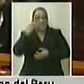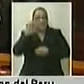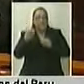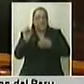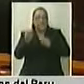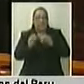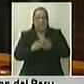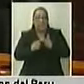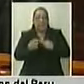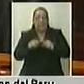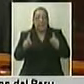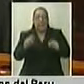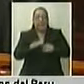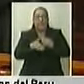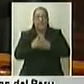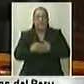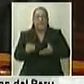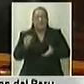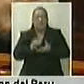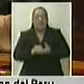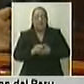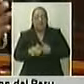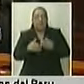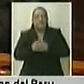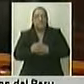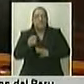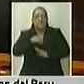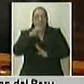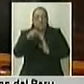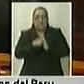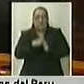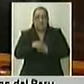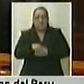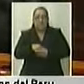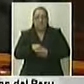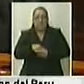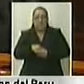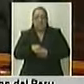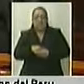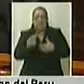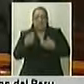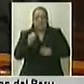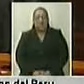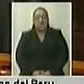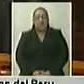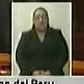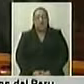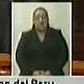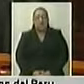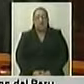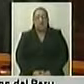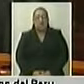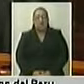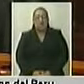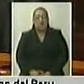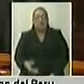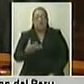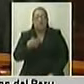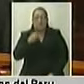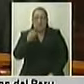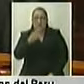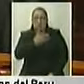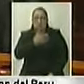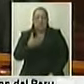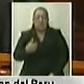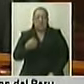economía, indistintamente lo que aplicamos a todos los proyectos para su ejecución. Bueno, yo reitero,